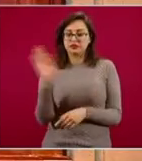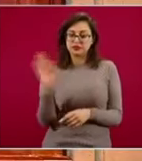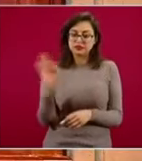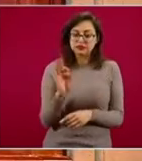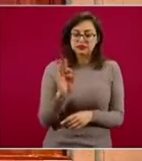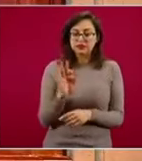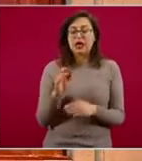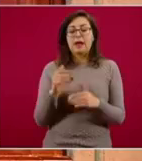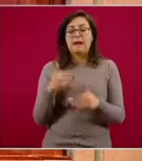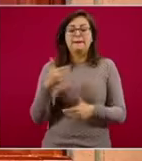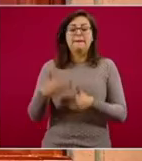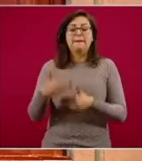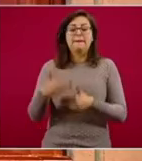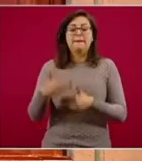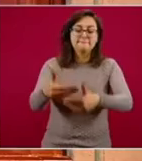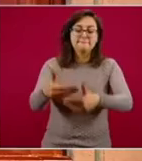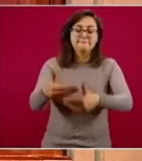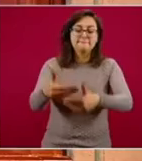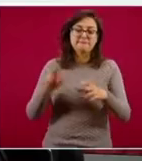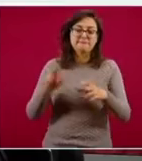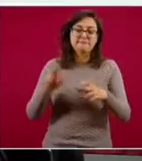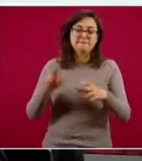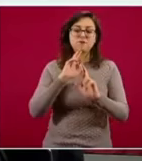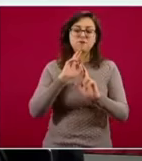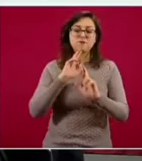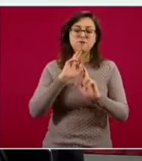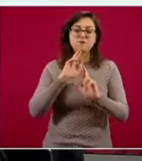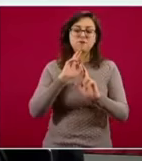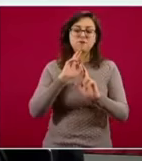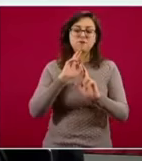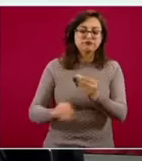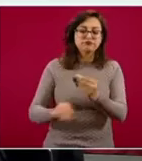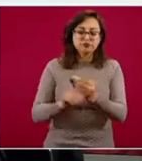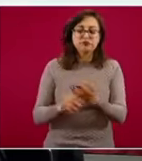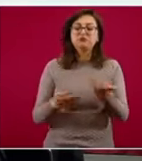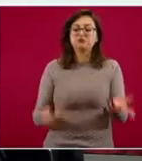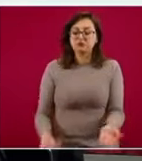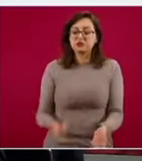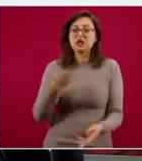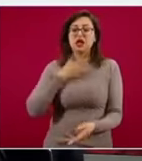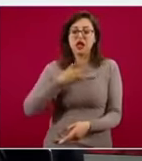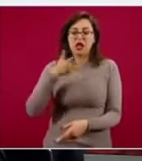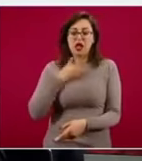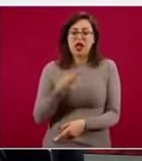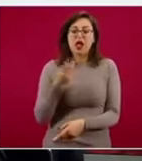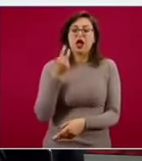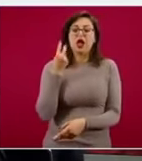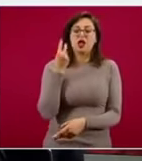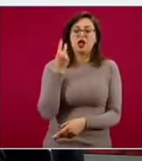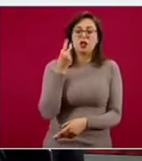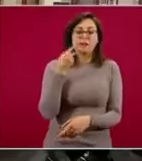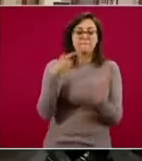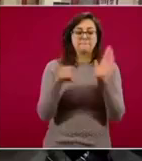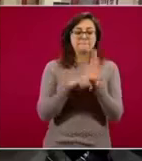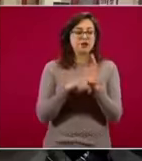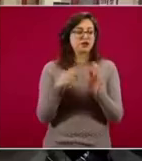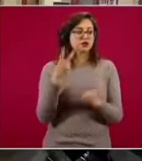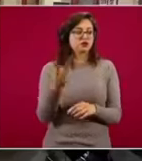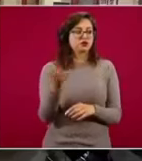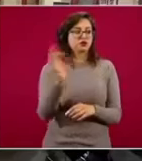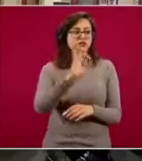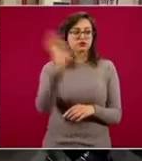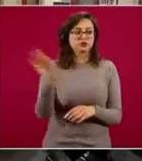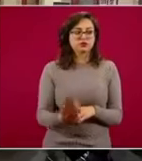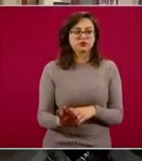pudiera ocurrir en la semana. Y aún así, tenemos este menos 2% y continuamos conservando